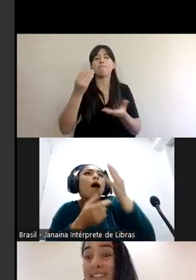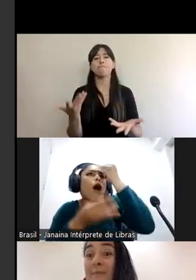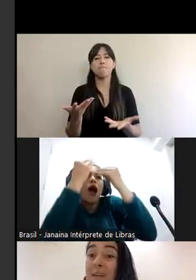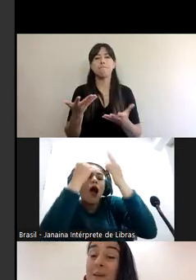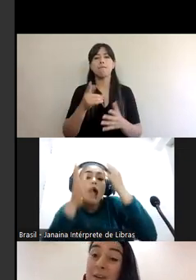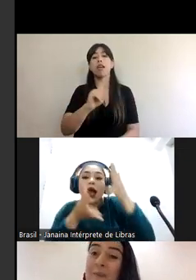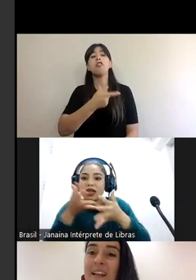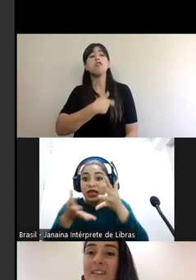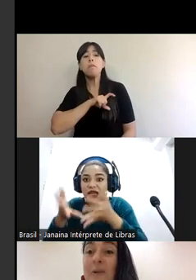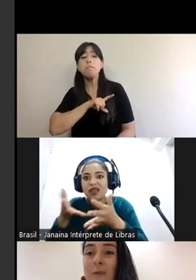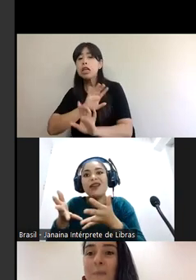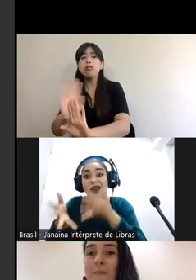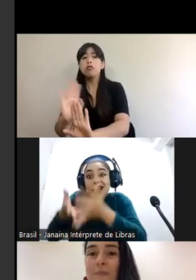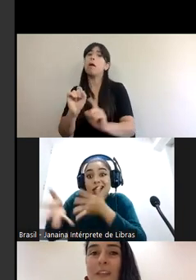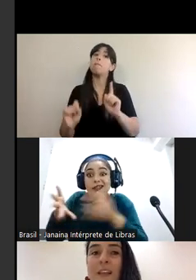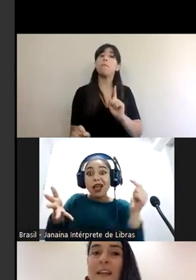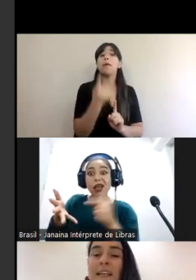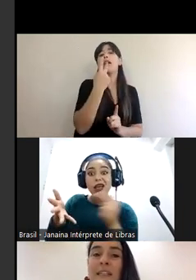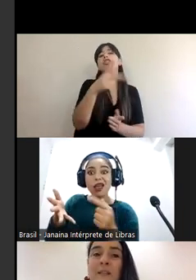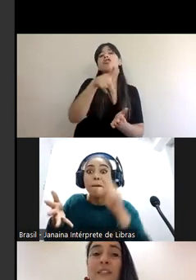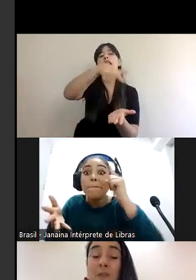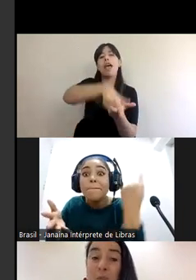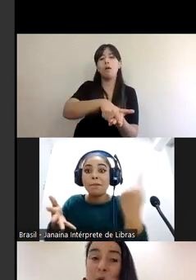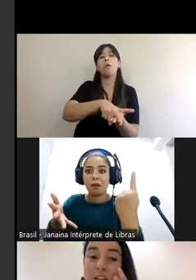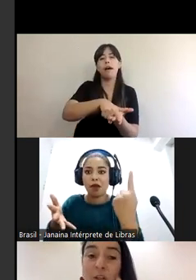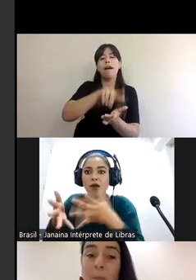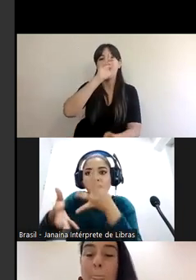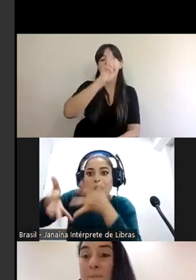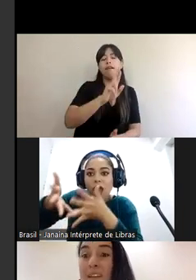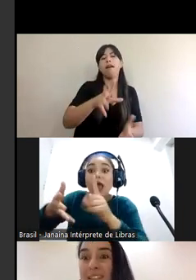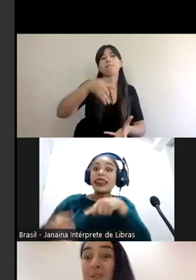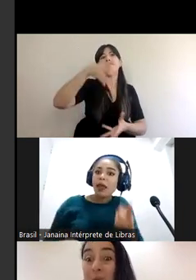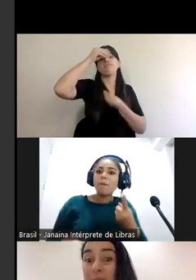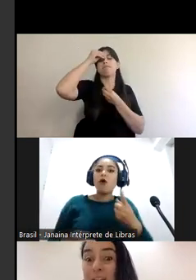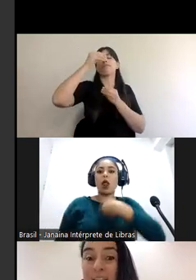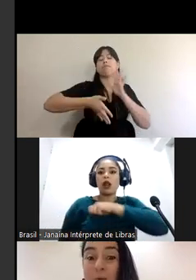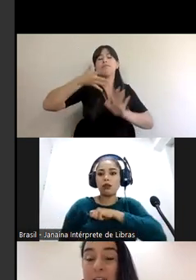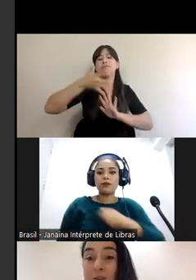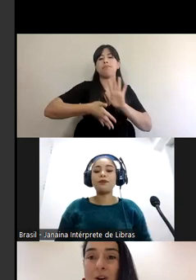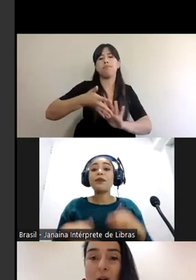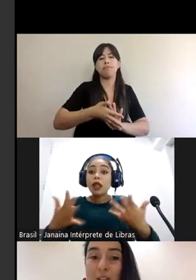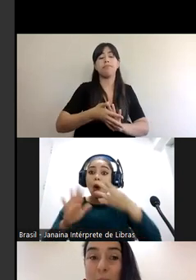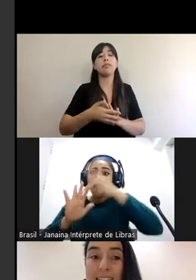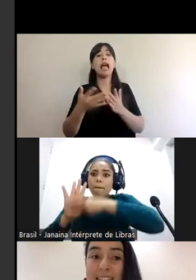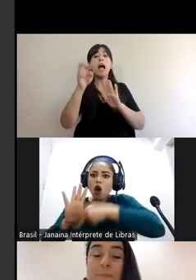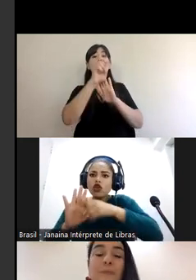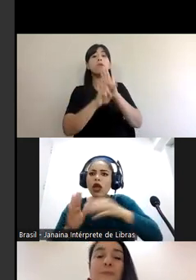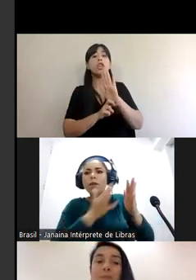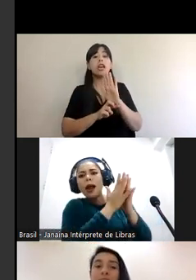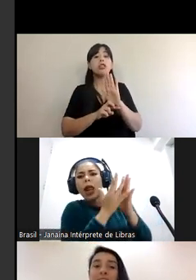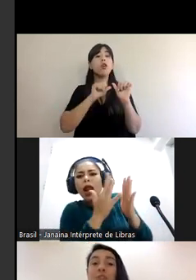en español. Necesitamos que primero aprendan su lengua. Entonces, nuestro proyecto transcurre durante un año,